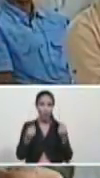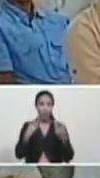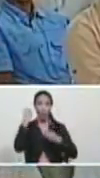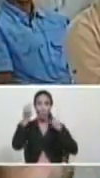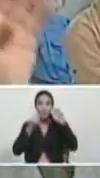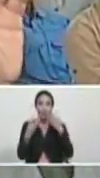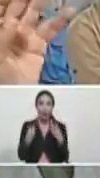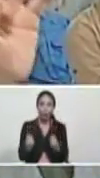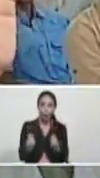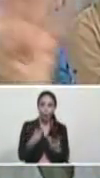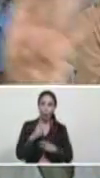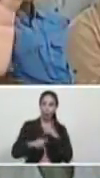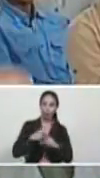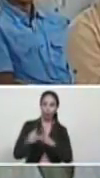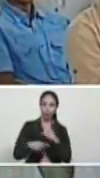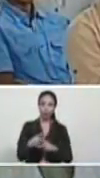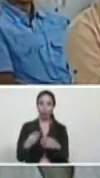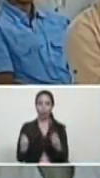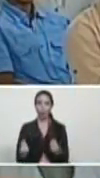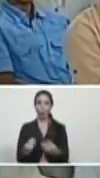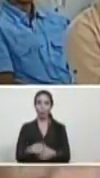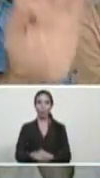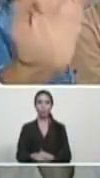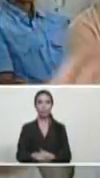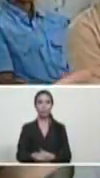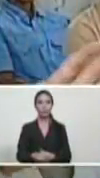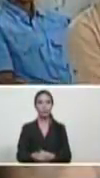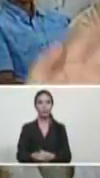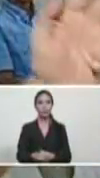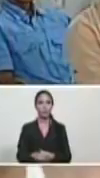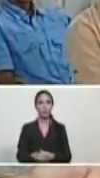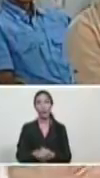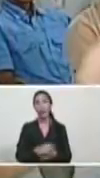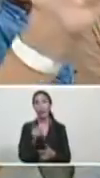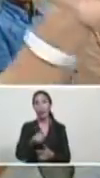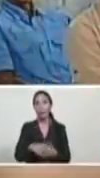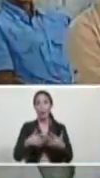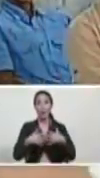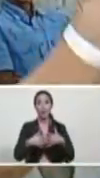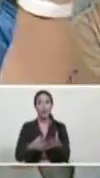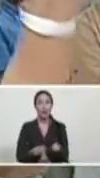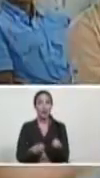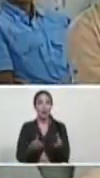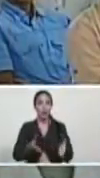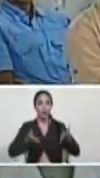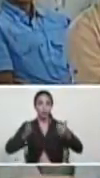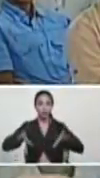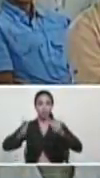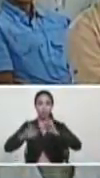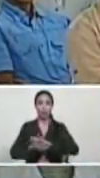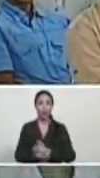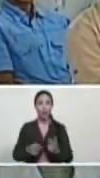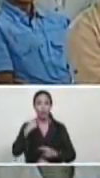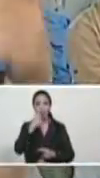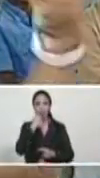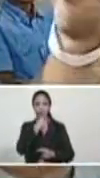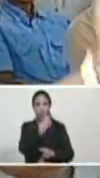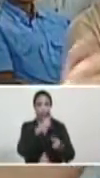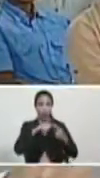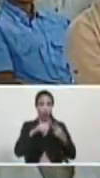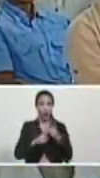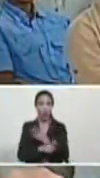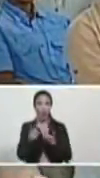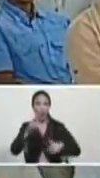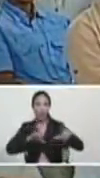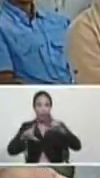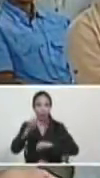Igual, algo muy importante, que es los equipos médicos de laboratorio odontológico. La